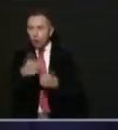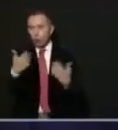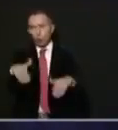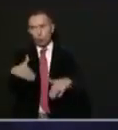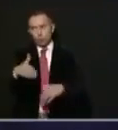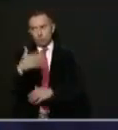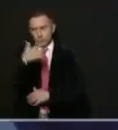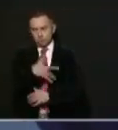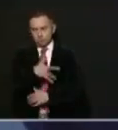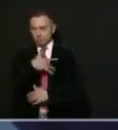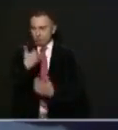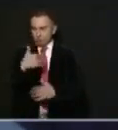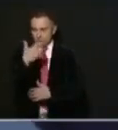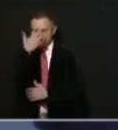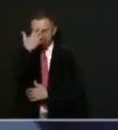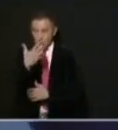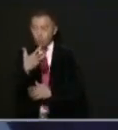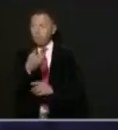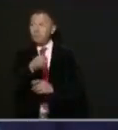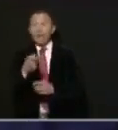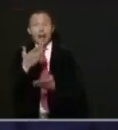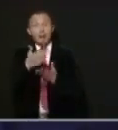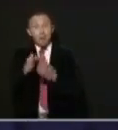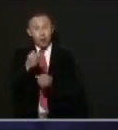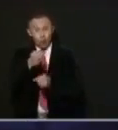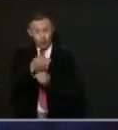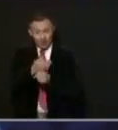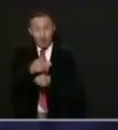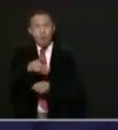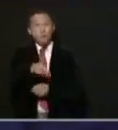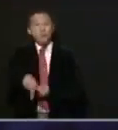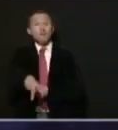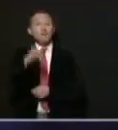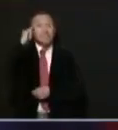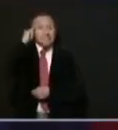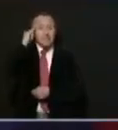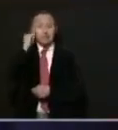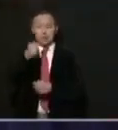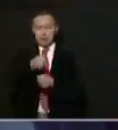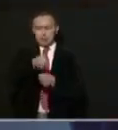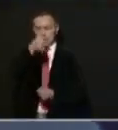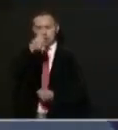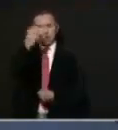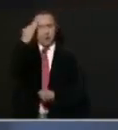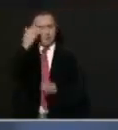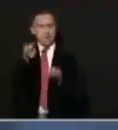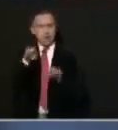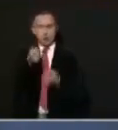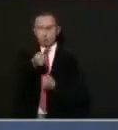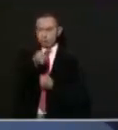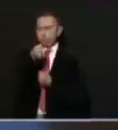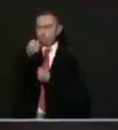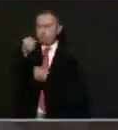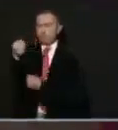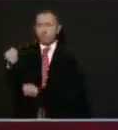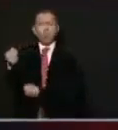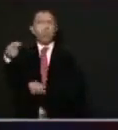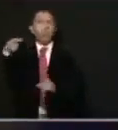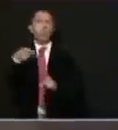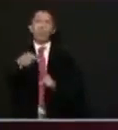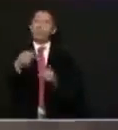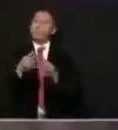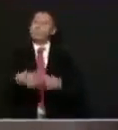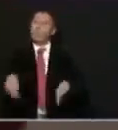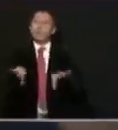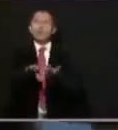entrega del bastón de mando para los representantes, para los pueblos indígenas, es un evento fundamental, es la transferencia